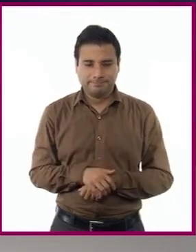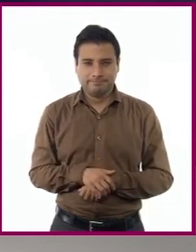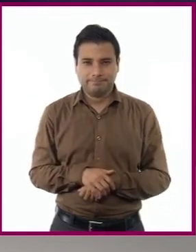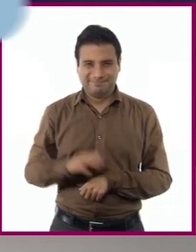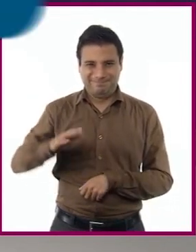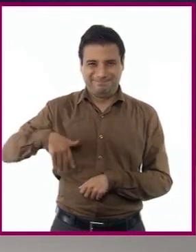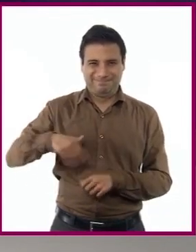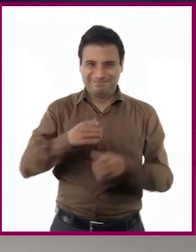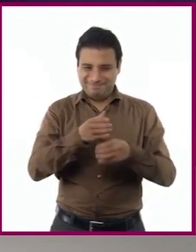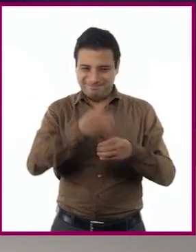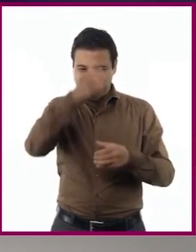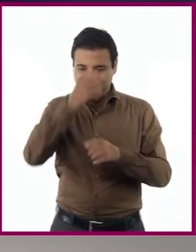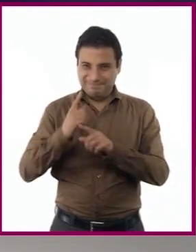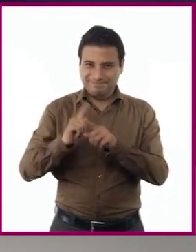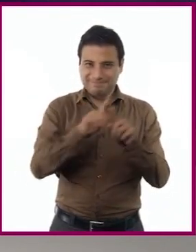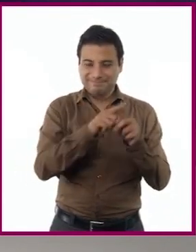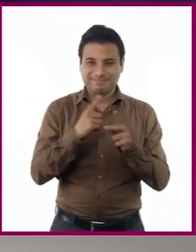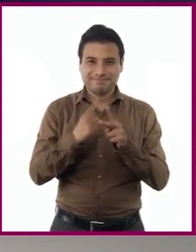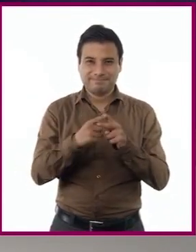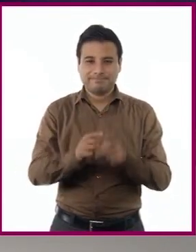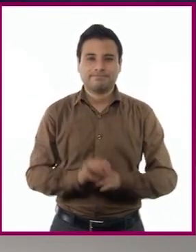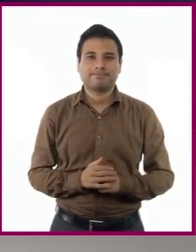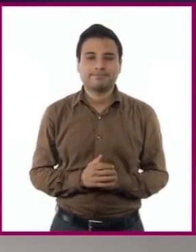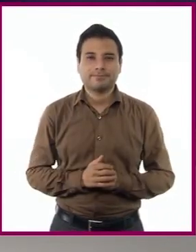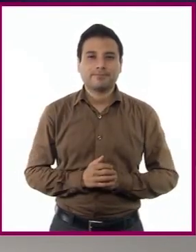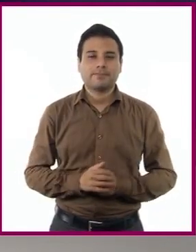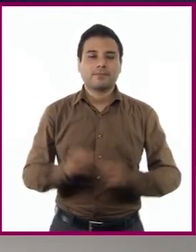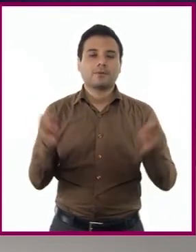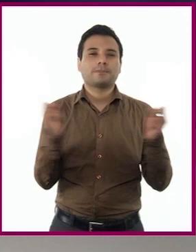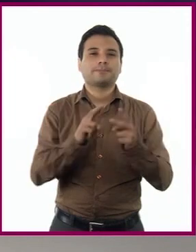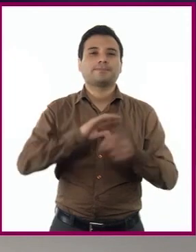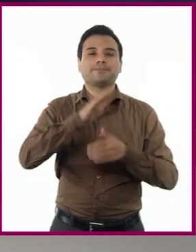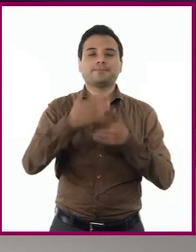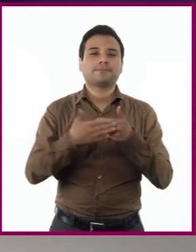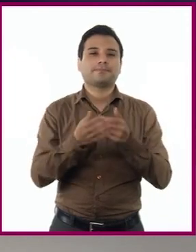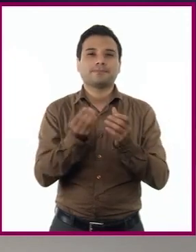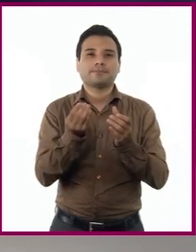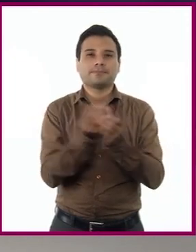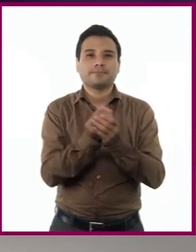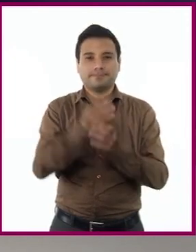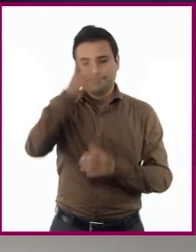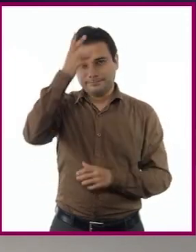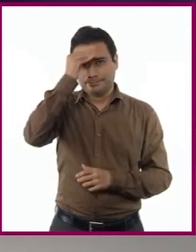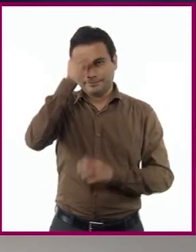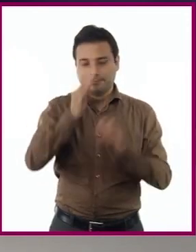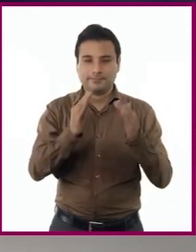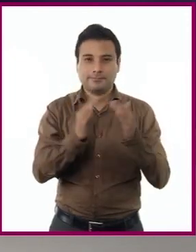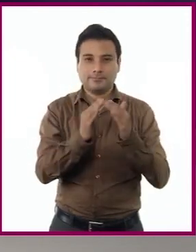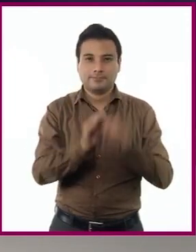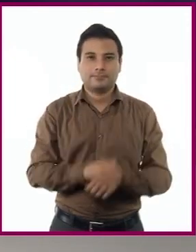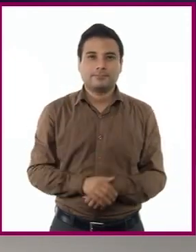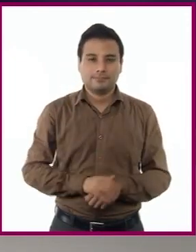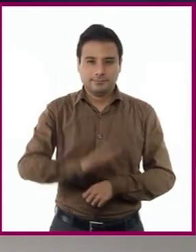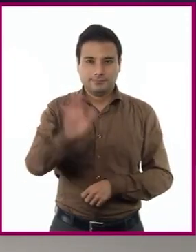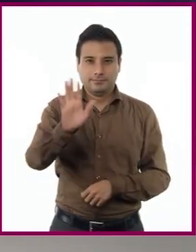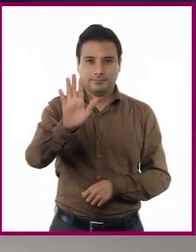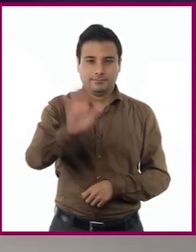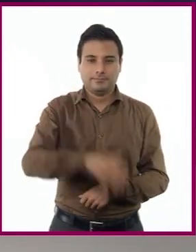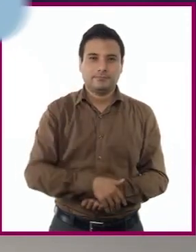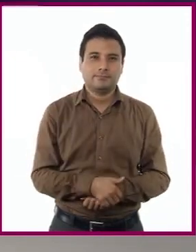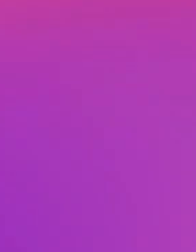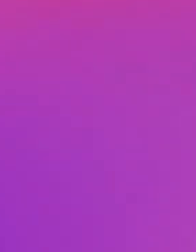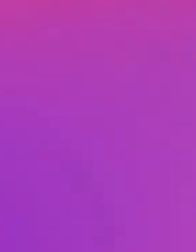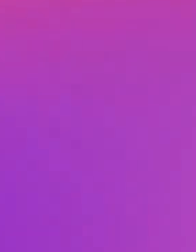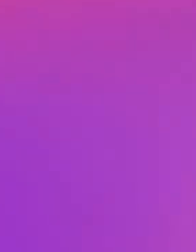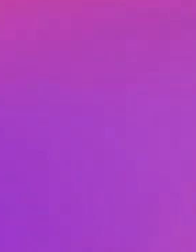de diversos libros nos vemos en la próxima sesión de aprende en casa hasta entonces